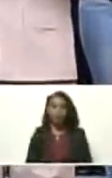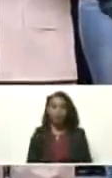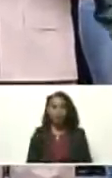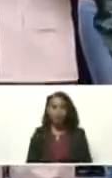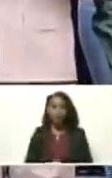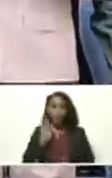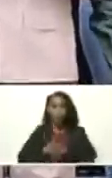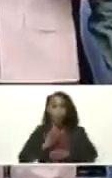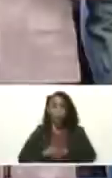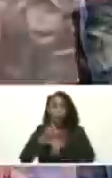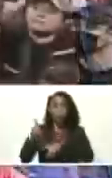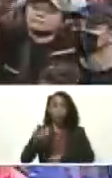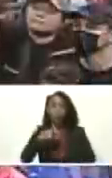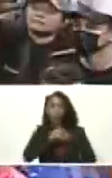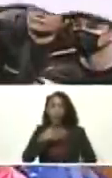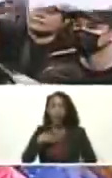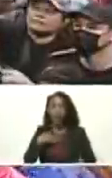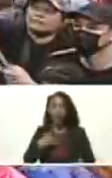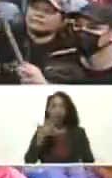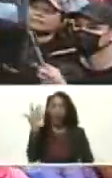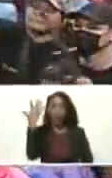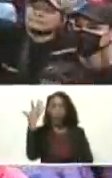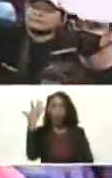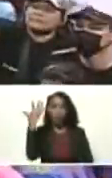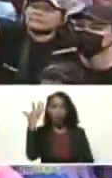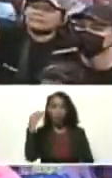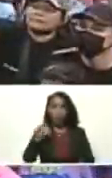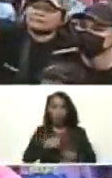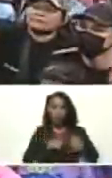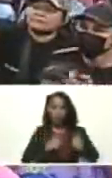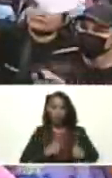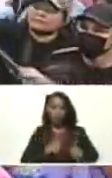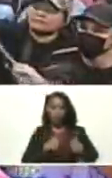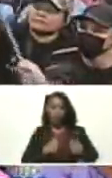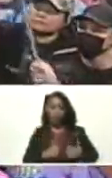Por eso quiero que levantemos la mano del corazón